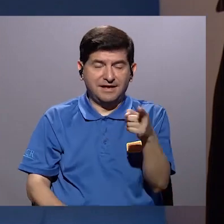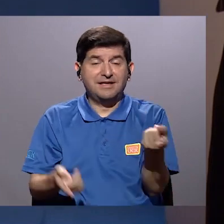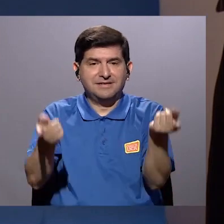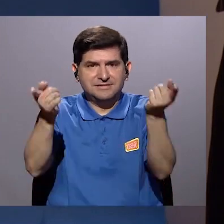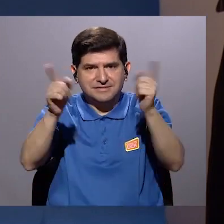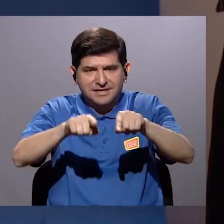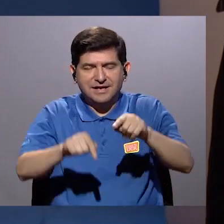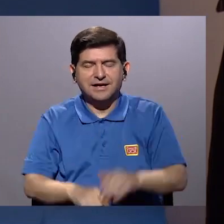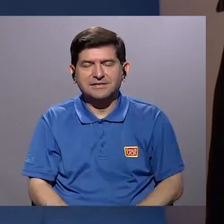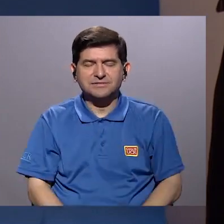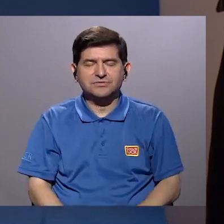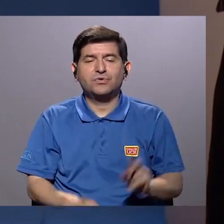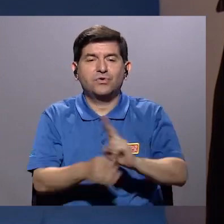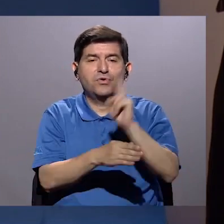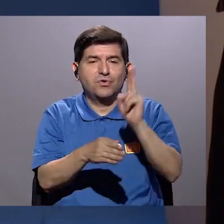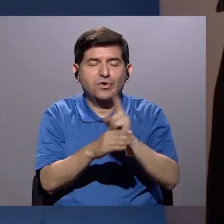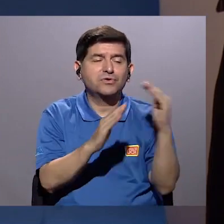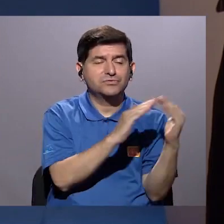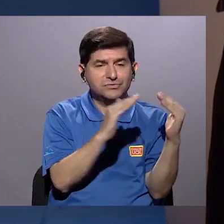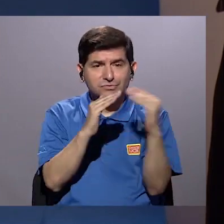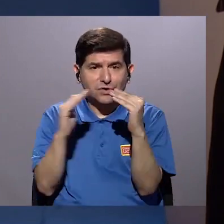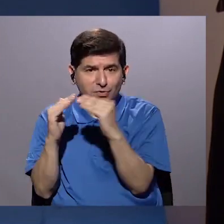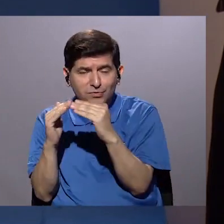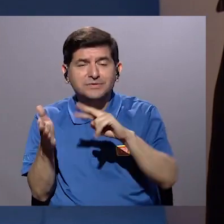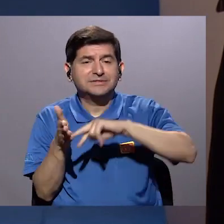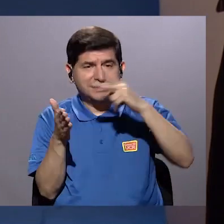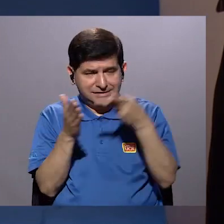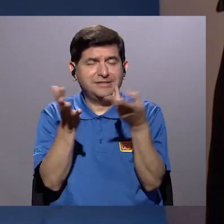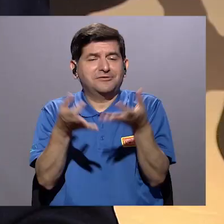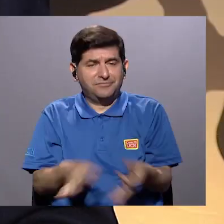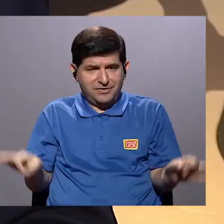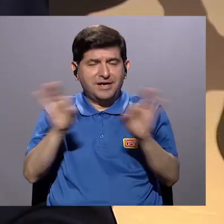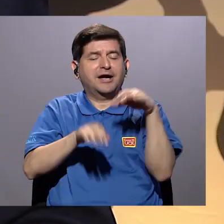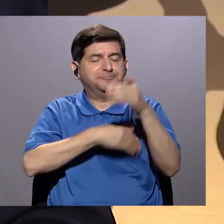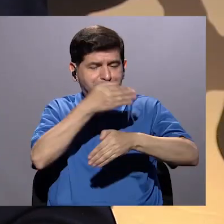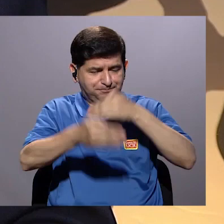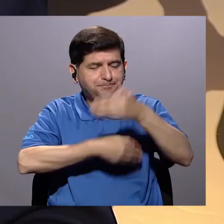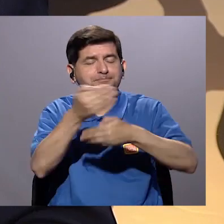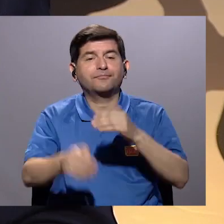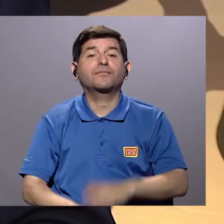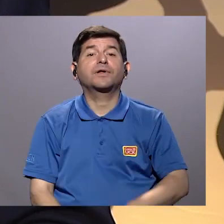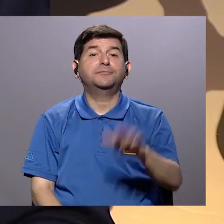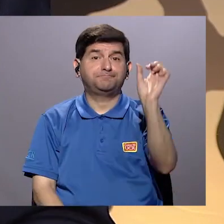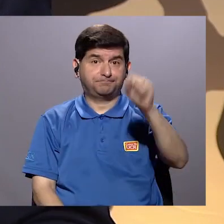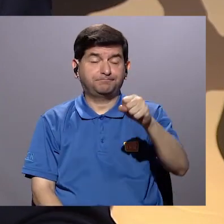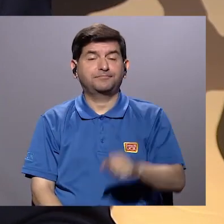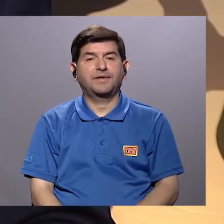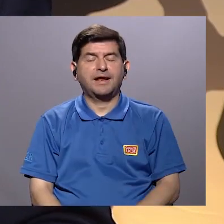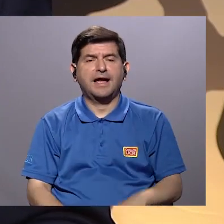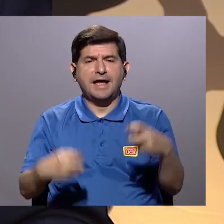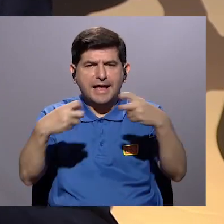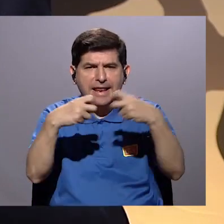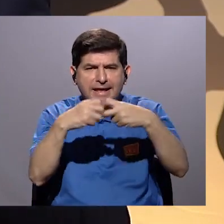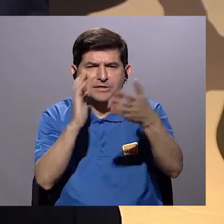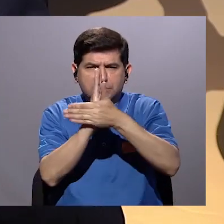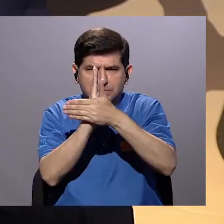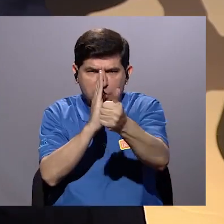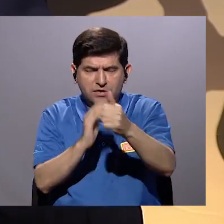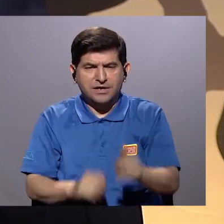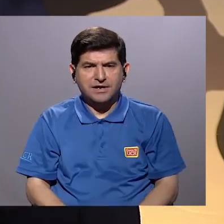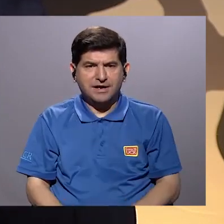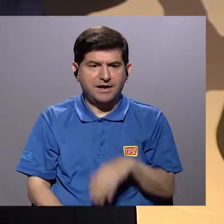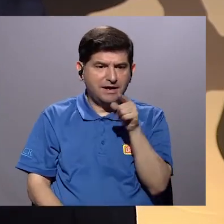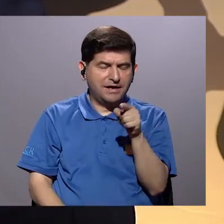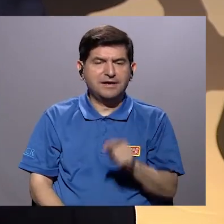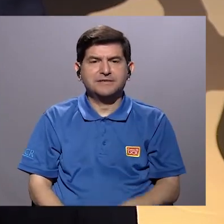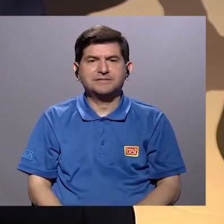términos nominales que utilizamos en las casas es lo que es importante. Es importante, sí. Entonces, la electrónica de potencia es lo que es esta cajita, ¿verdad?, que